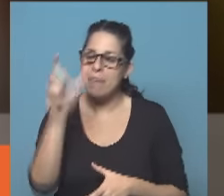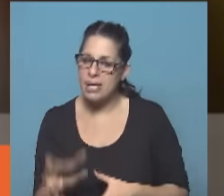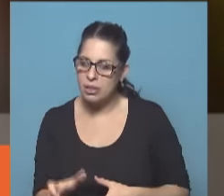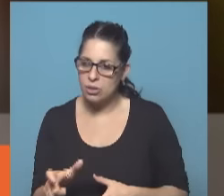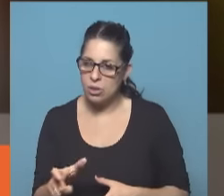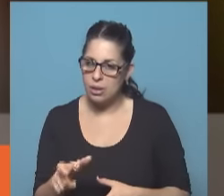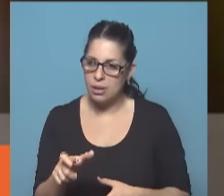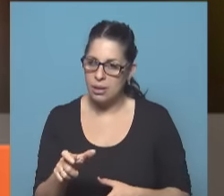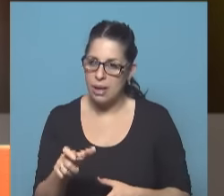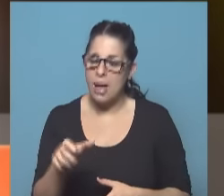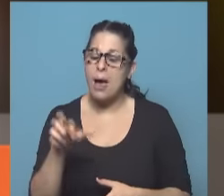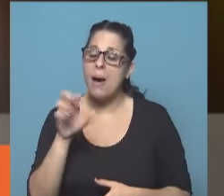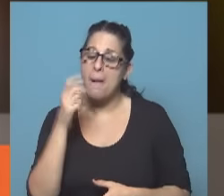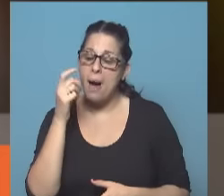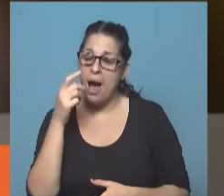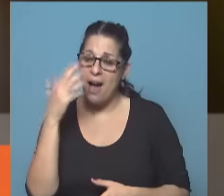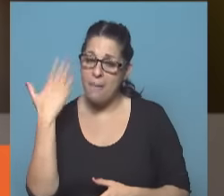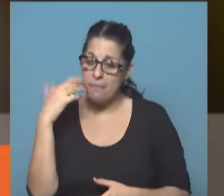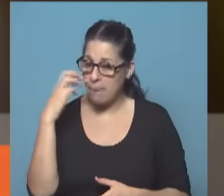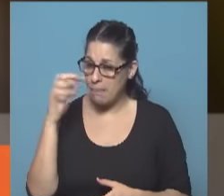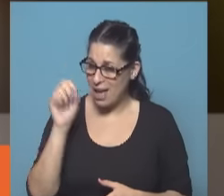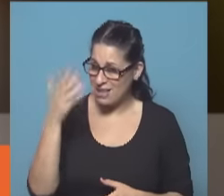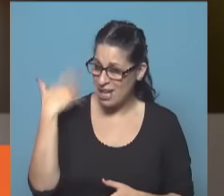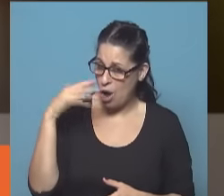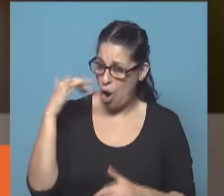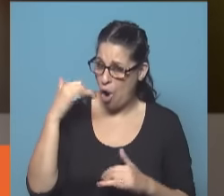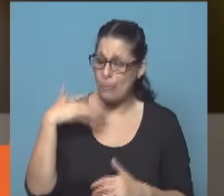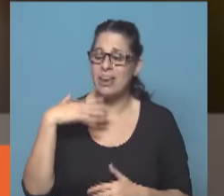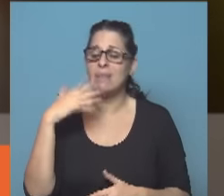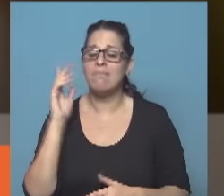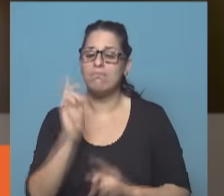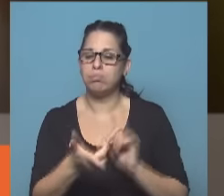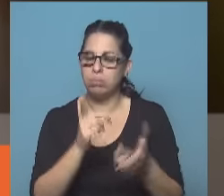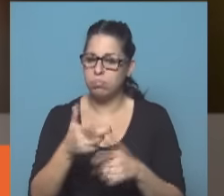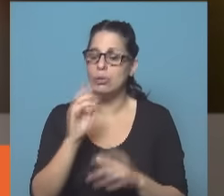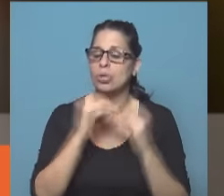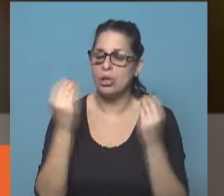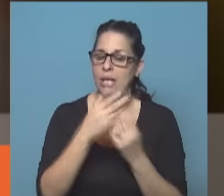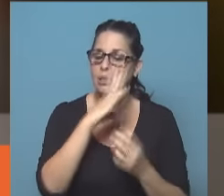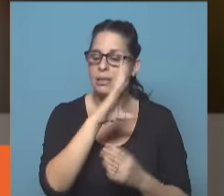del padre del terrorista que ayer asesinó a 50 personas.